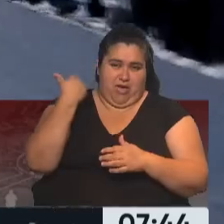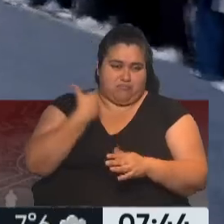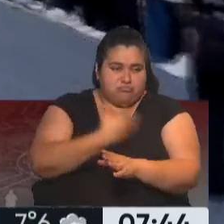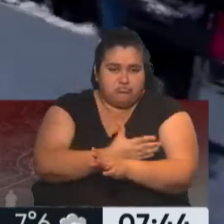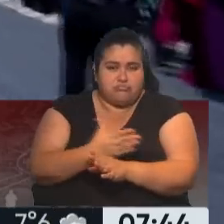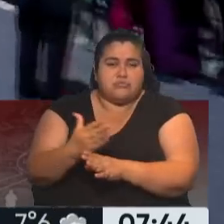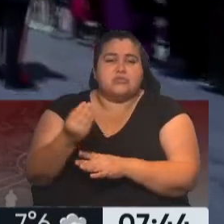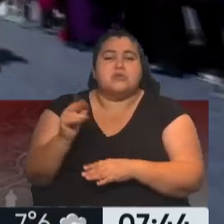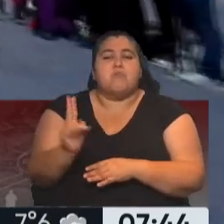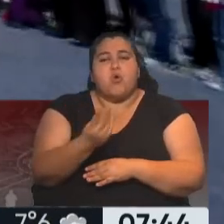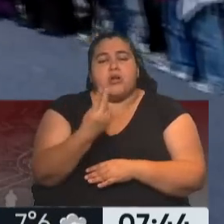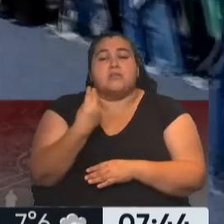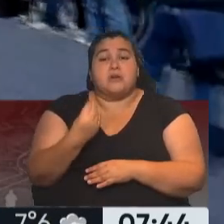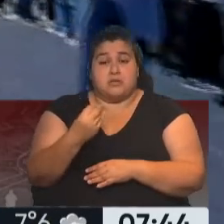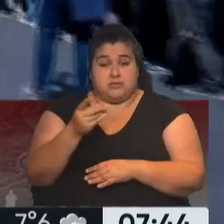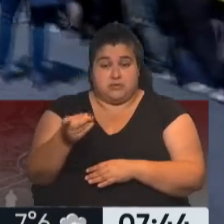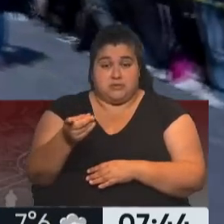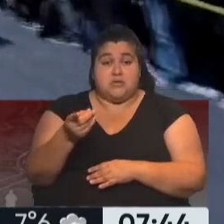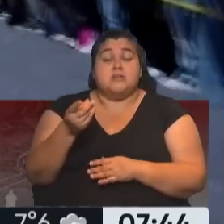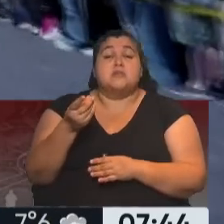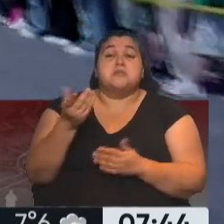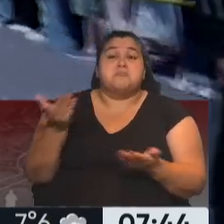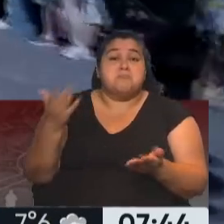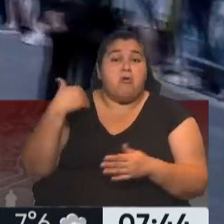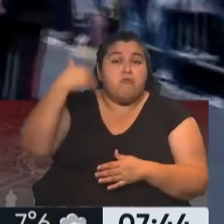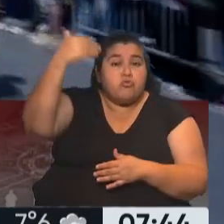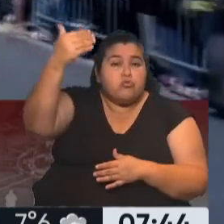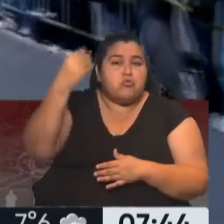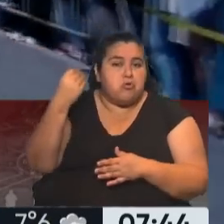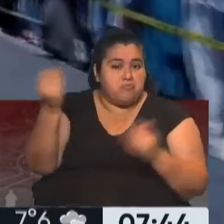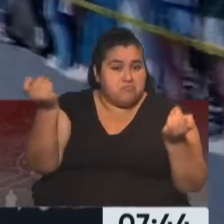Francisco. ¿Francisco santo? Para mí sí. César, ¿por qué?